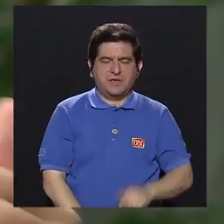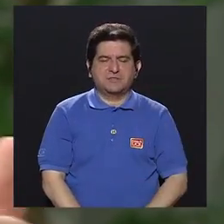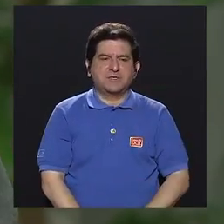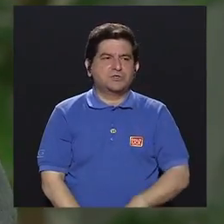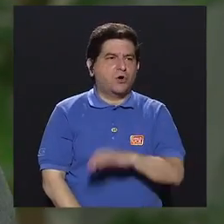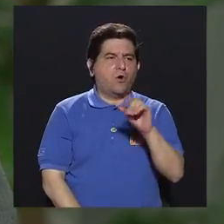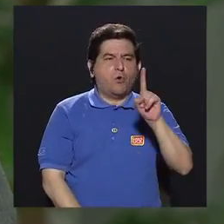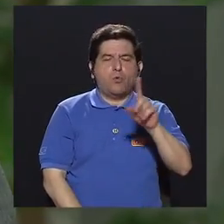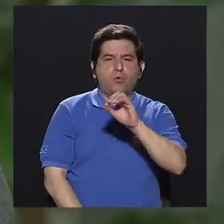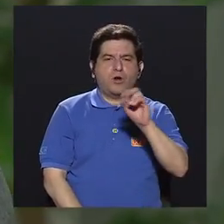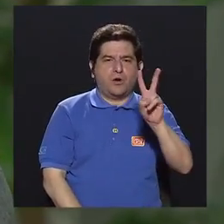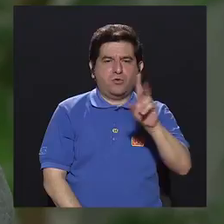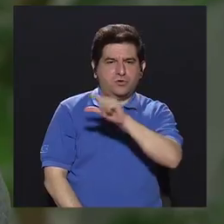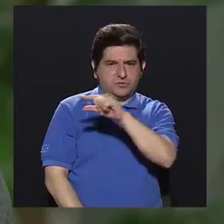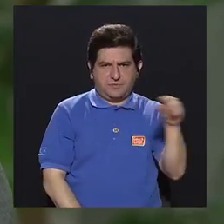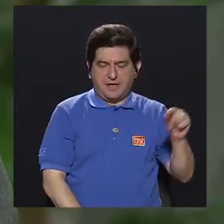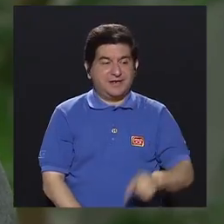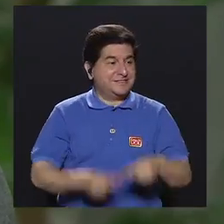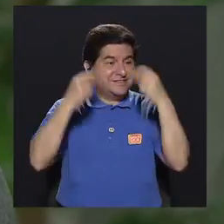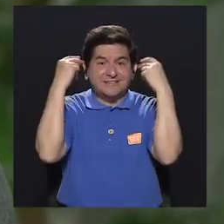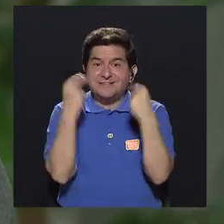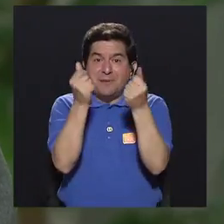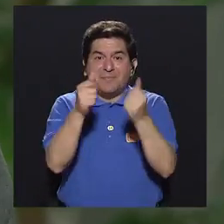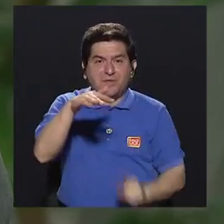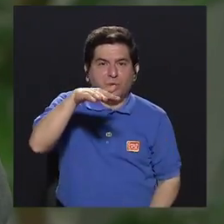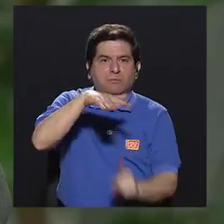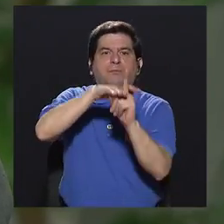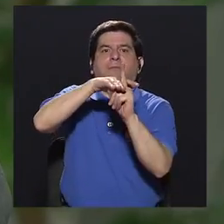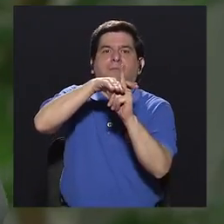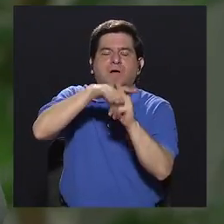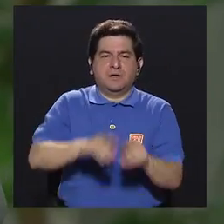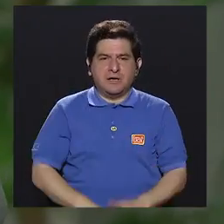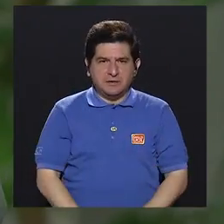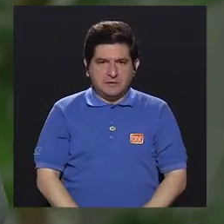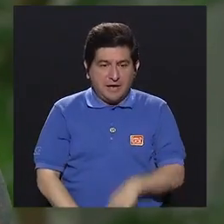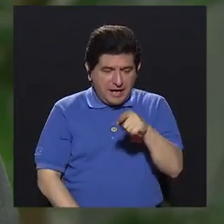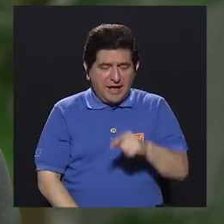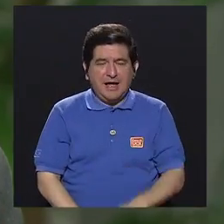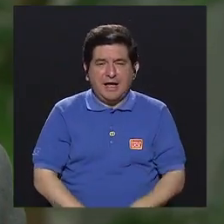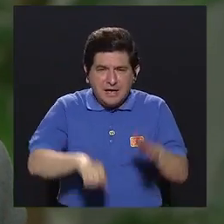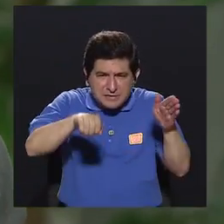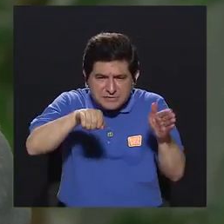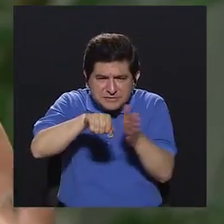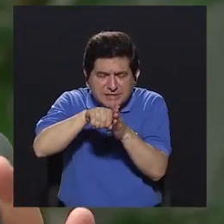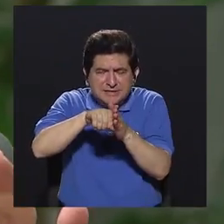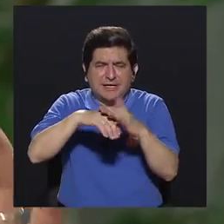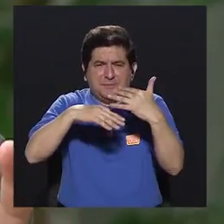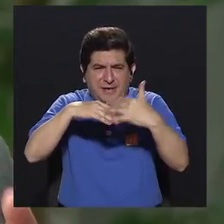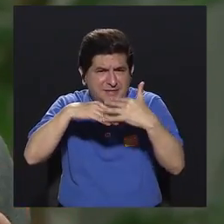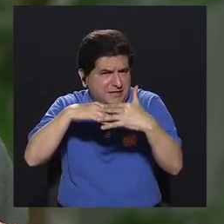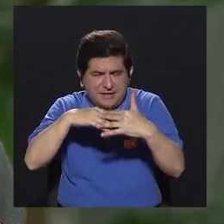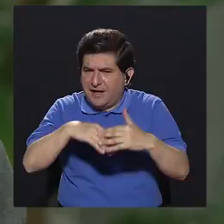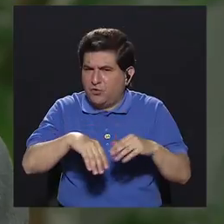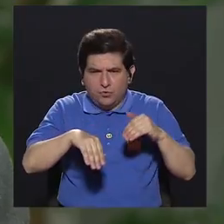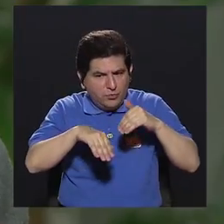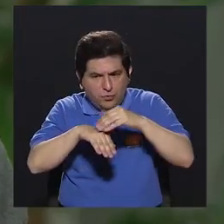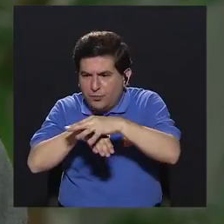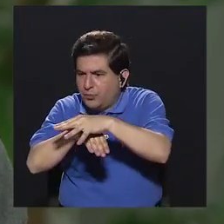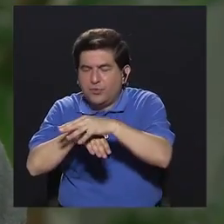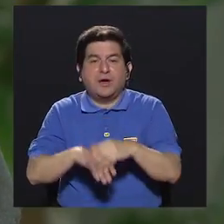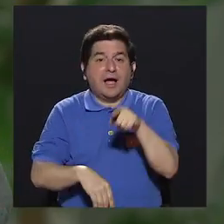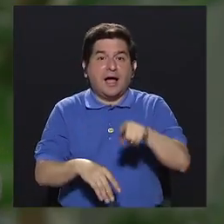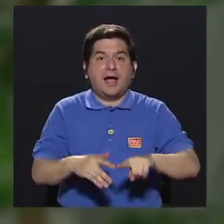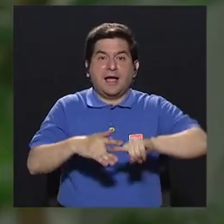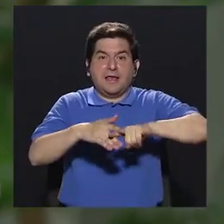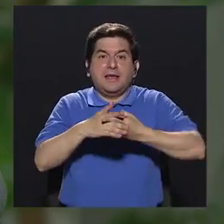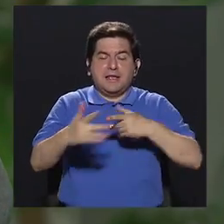2, 3 meses, 1 o 2 semanas, sino es algo agudo, algo súbito que sucede. Viene el coagulito de sangre, tapa y en ese momento ya empezamos a presentarse los